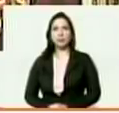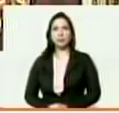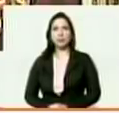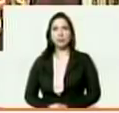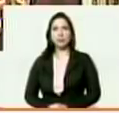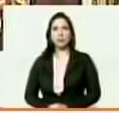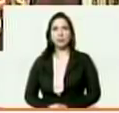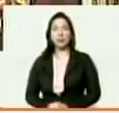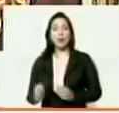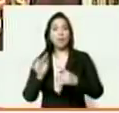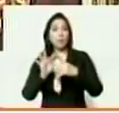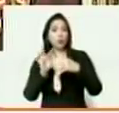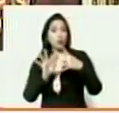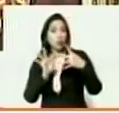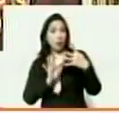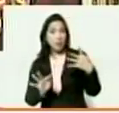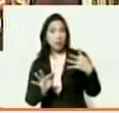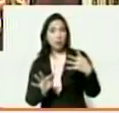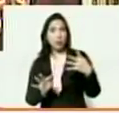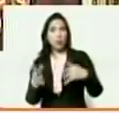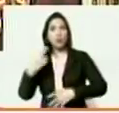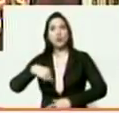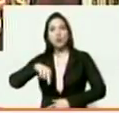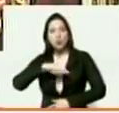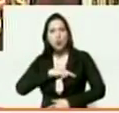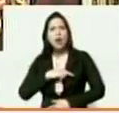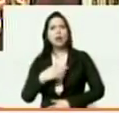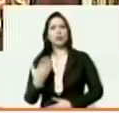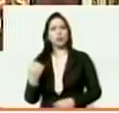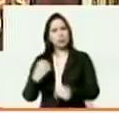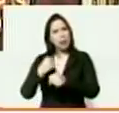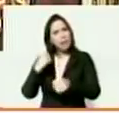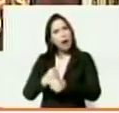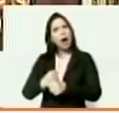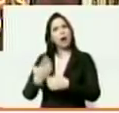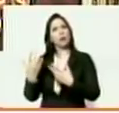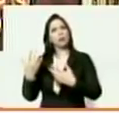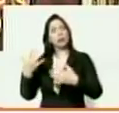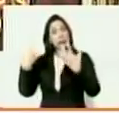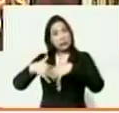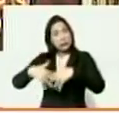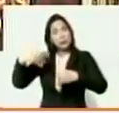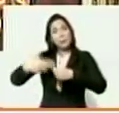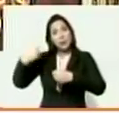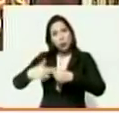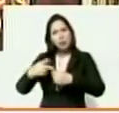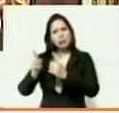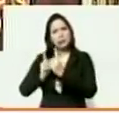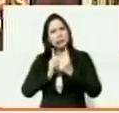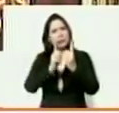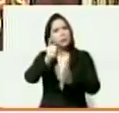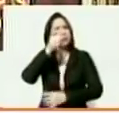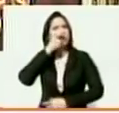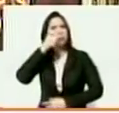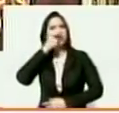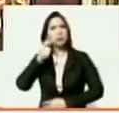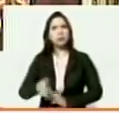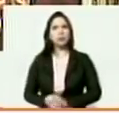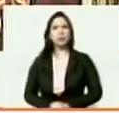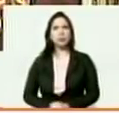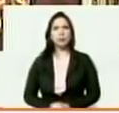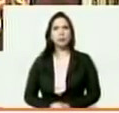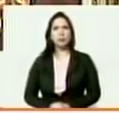El funcionamiento de nuestras fuentes de riqueza, la industria petrolera, la persecución